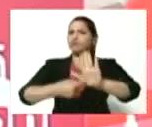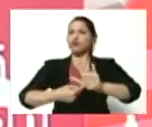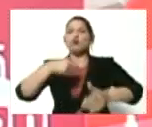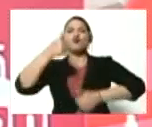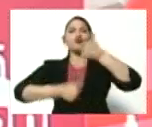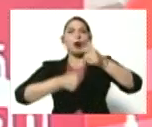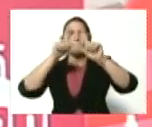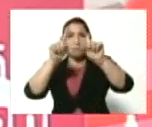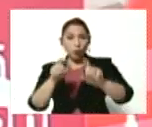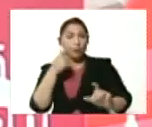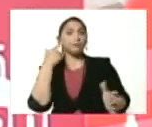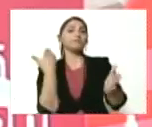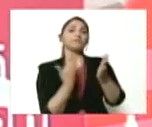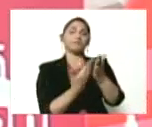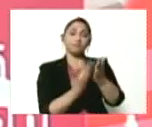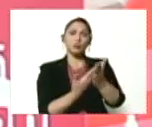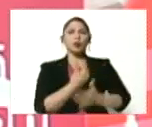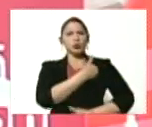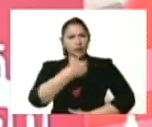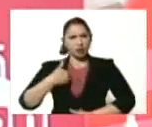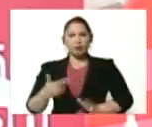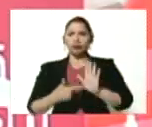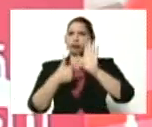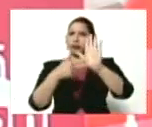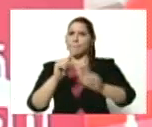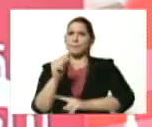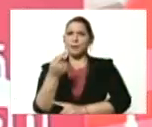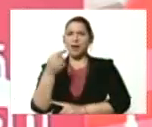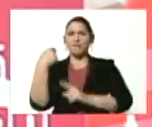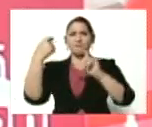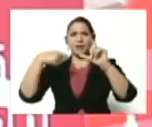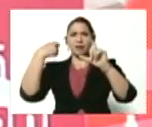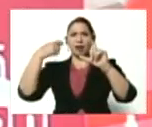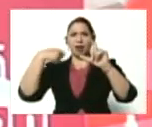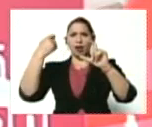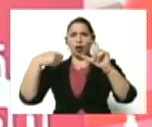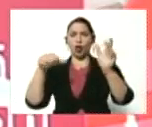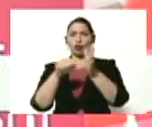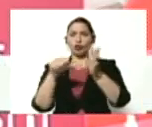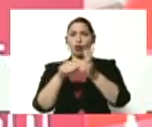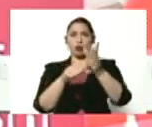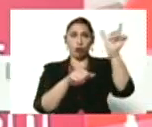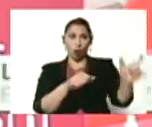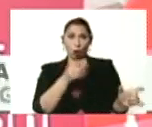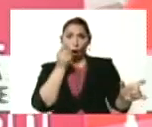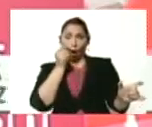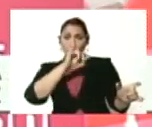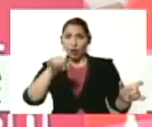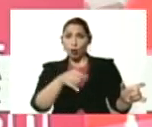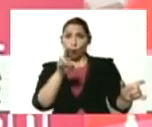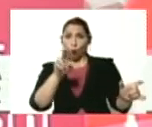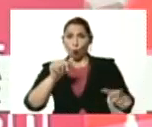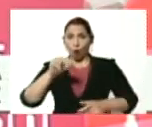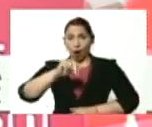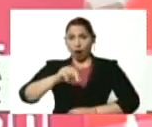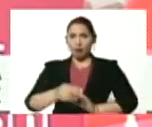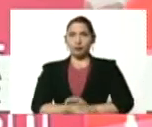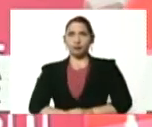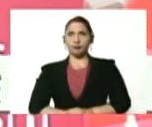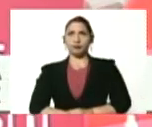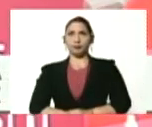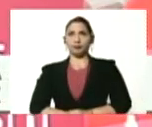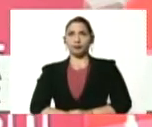pruebas. Yo quiero mostrar el primer video donde el señor Juan Luis Gutiérrez Aranguren es